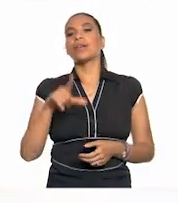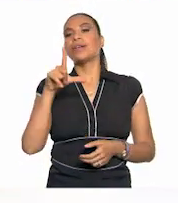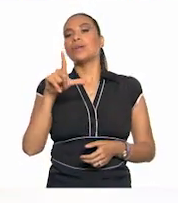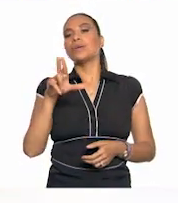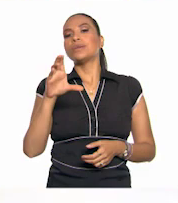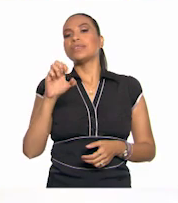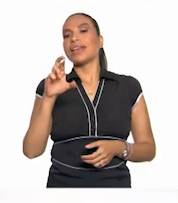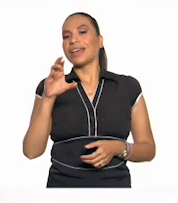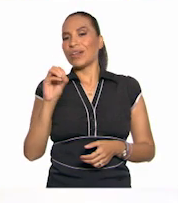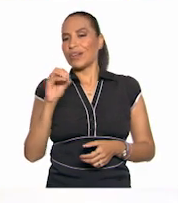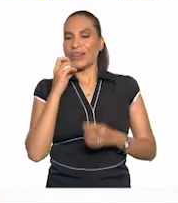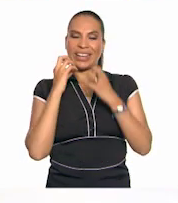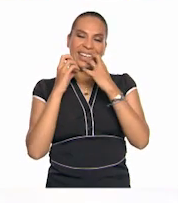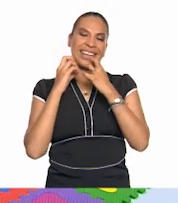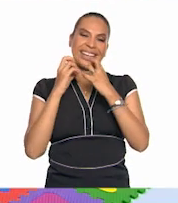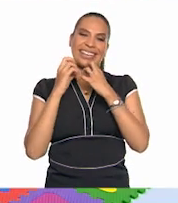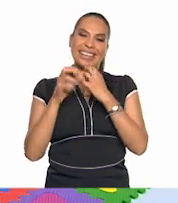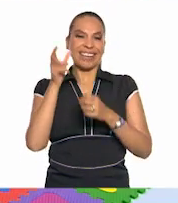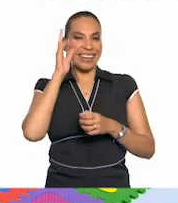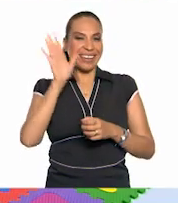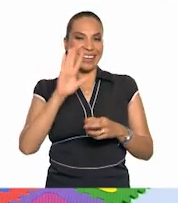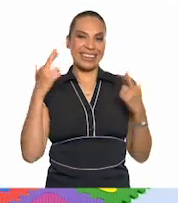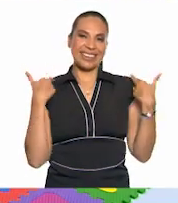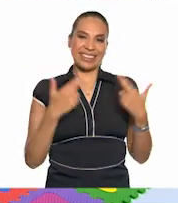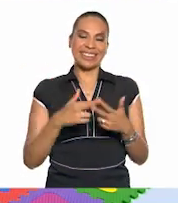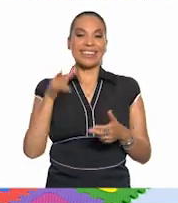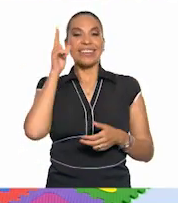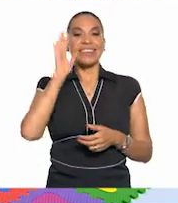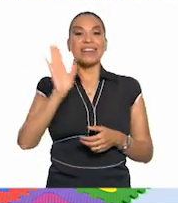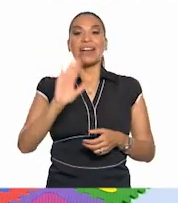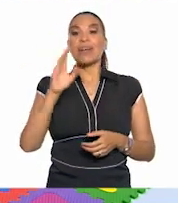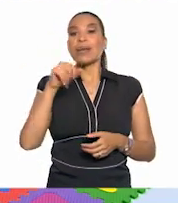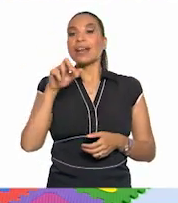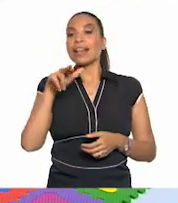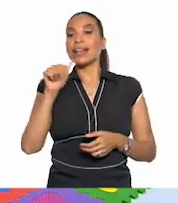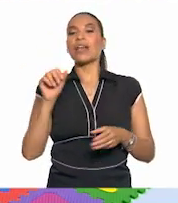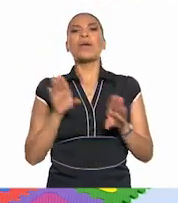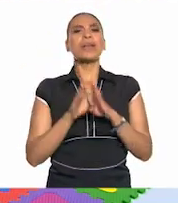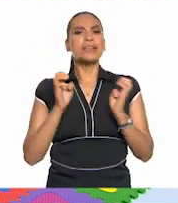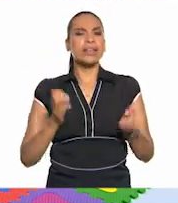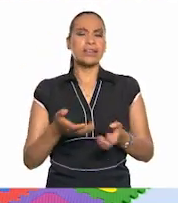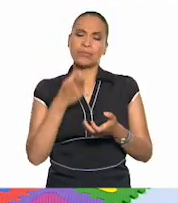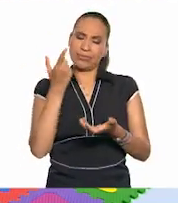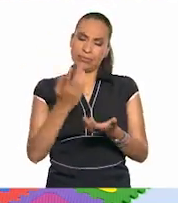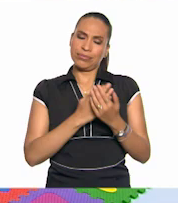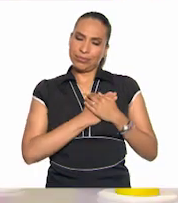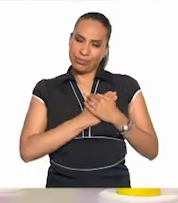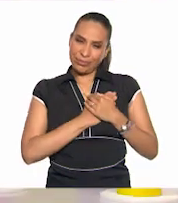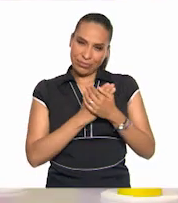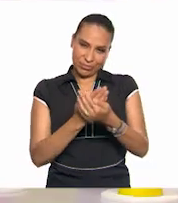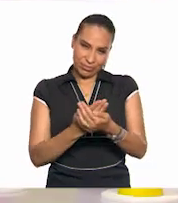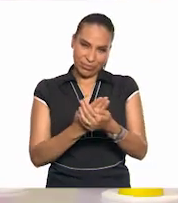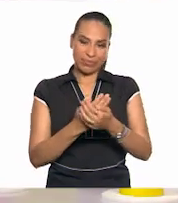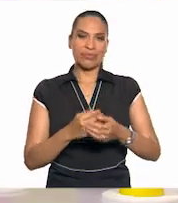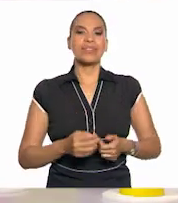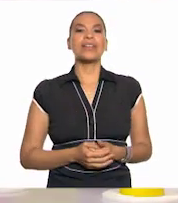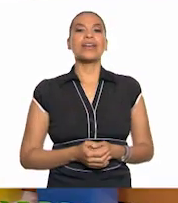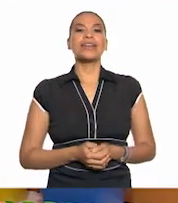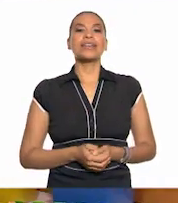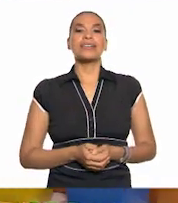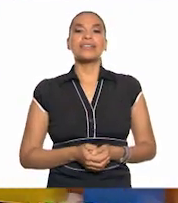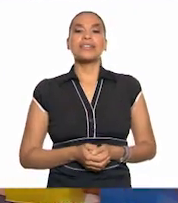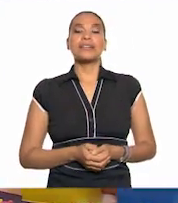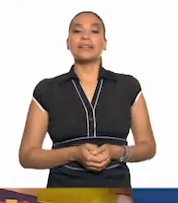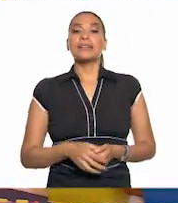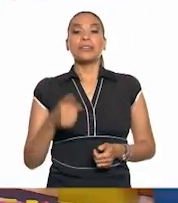¡Lucero! ¡Hola, maestra! Hola, Mariana, ¿cómo están? Muy bien, nos saludamos de corazón. Saluden de corazón.